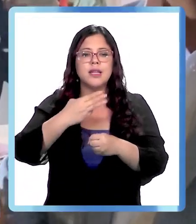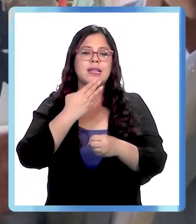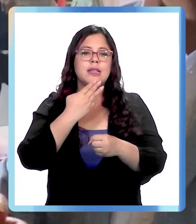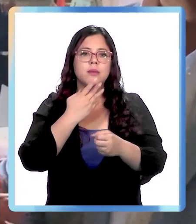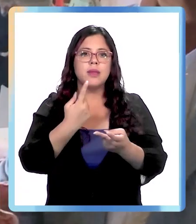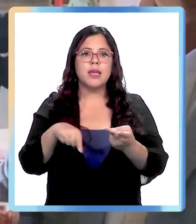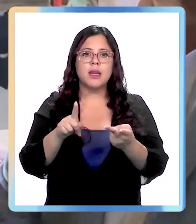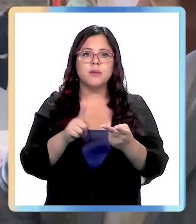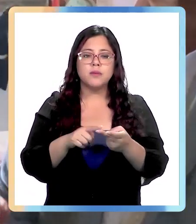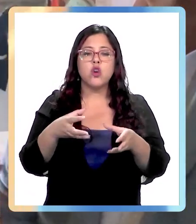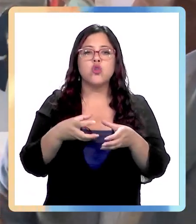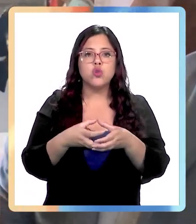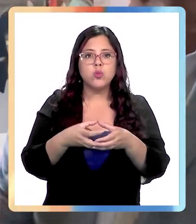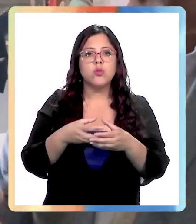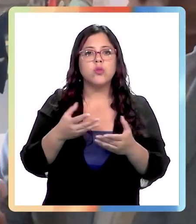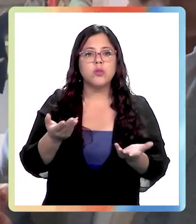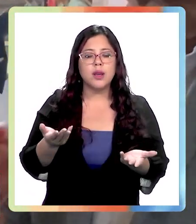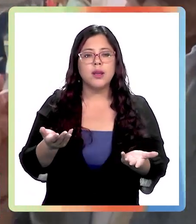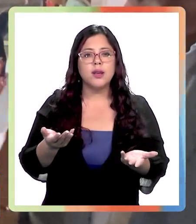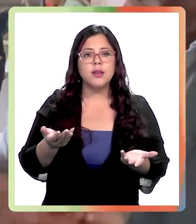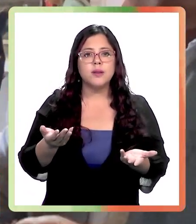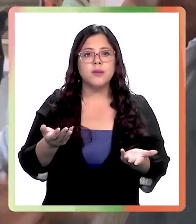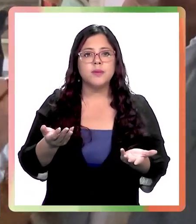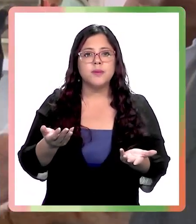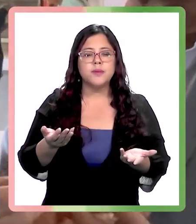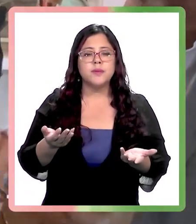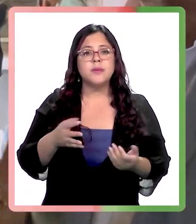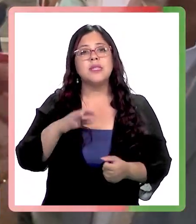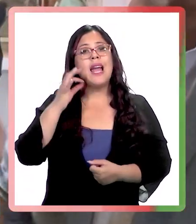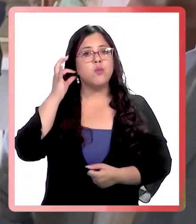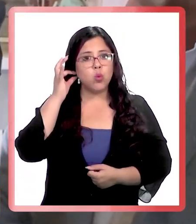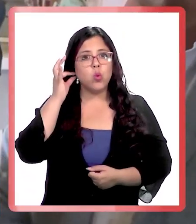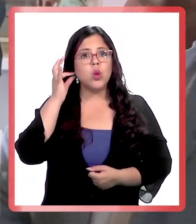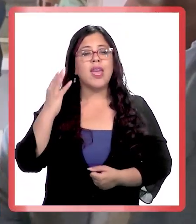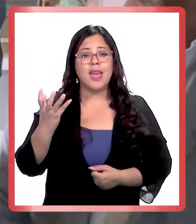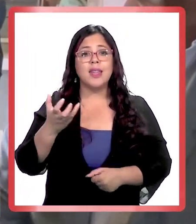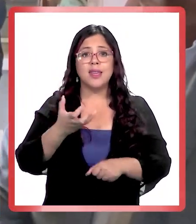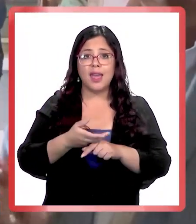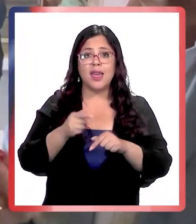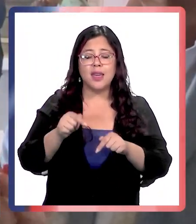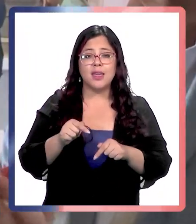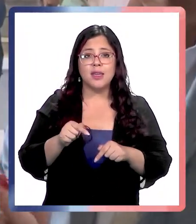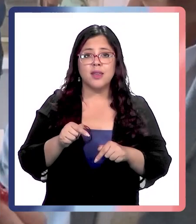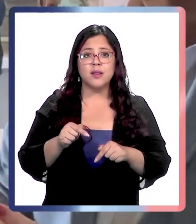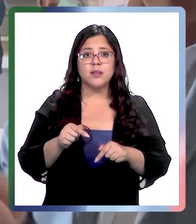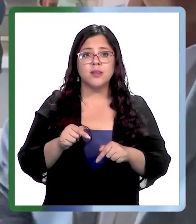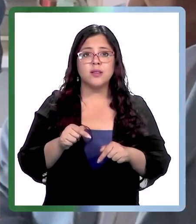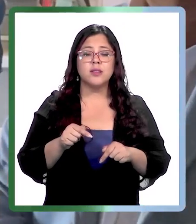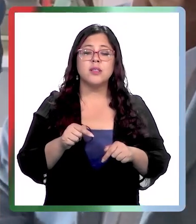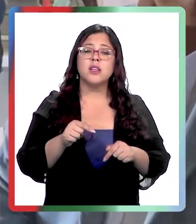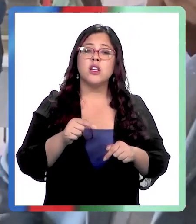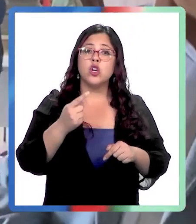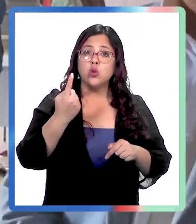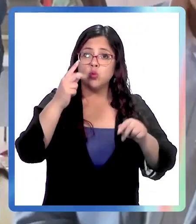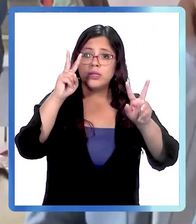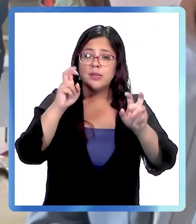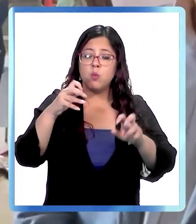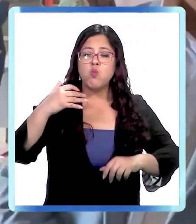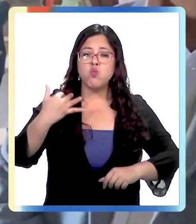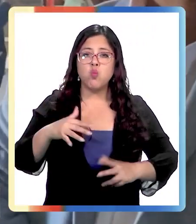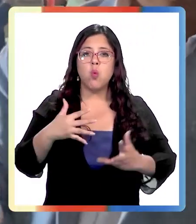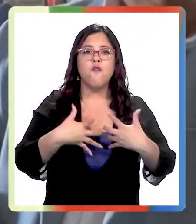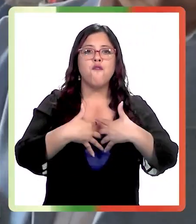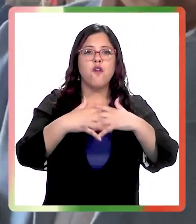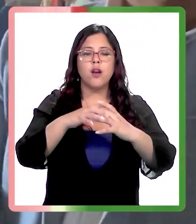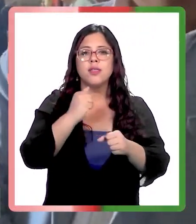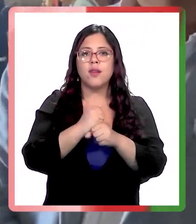unión comunal de agrupaciones de mujeres que existen en la comuna? y una de las cosas importantes es fortalecer su